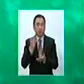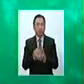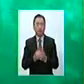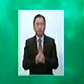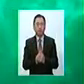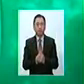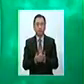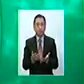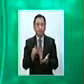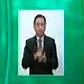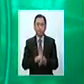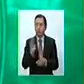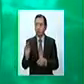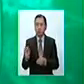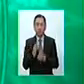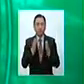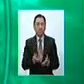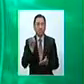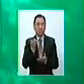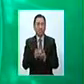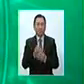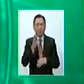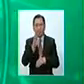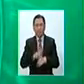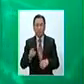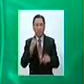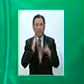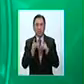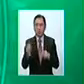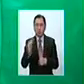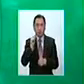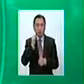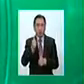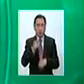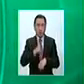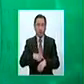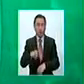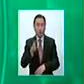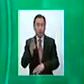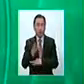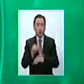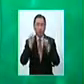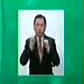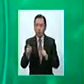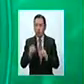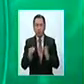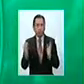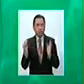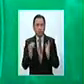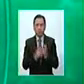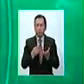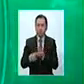Es por eso que, por su parte, el ministro de Economía llama a un diálogo para el día de mañana a las 2 de la tarde y poder establecer nuevamente